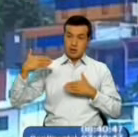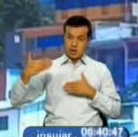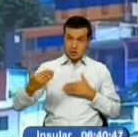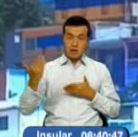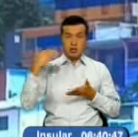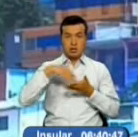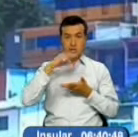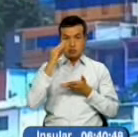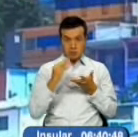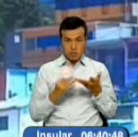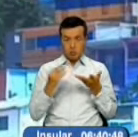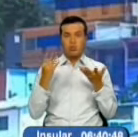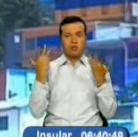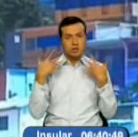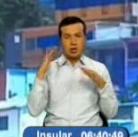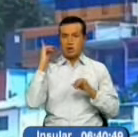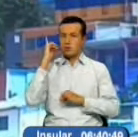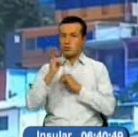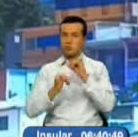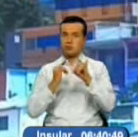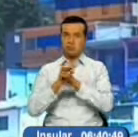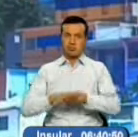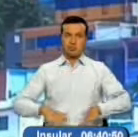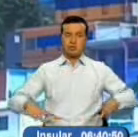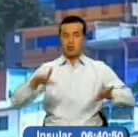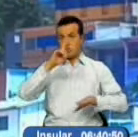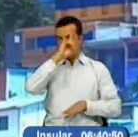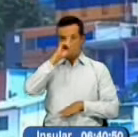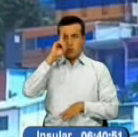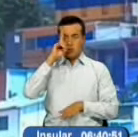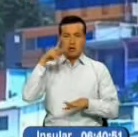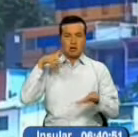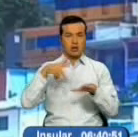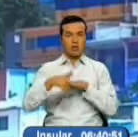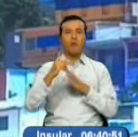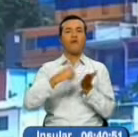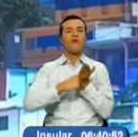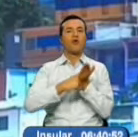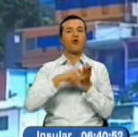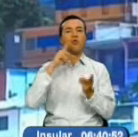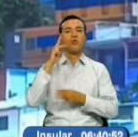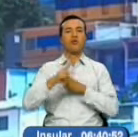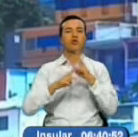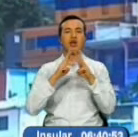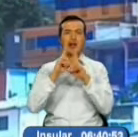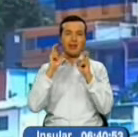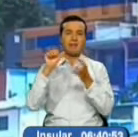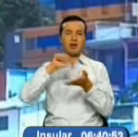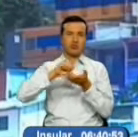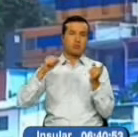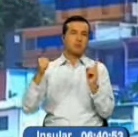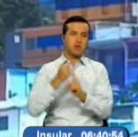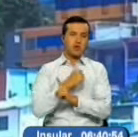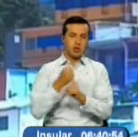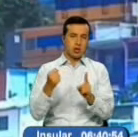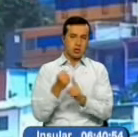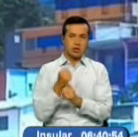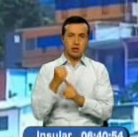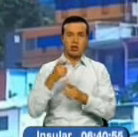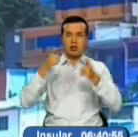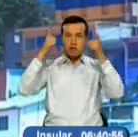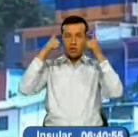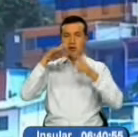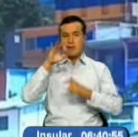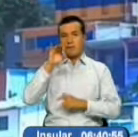electoral han tenido amplia repercusión internacional. En Madrid, durante la inauguración del Foro Mundial sobre las Violencias Urbanas, presidido por el rey Felipe